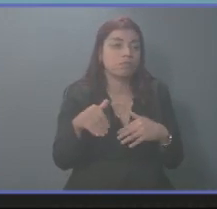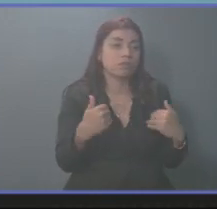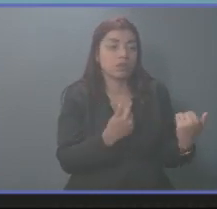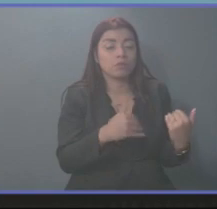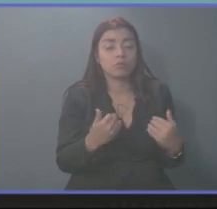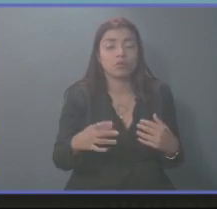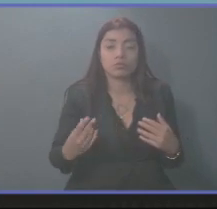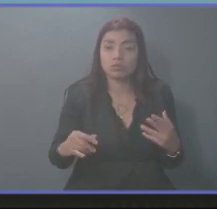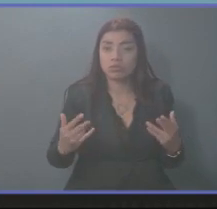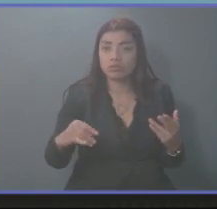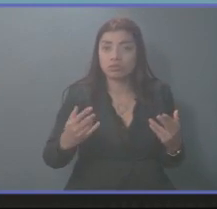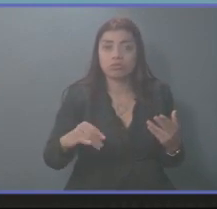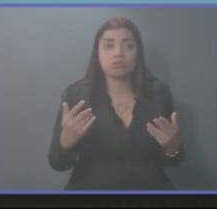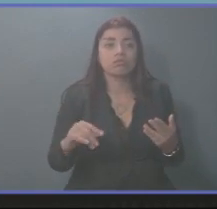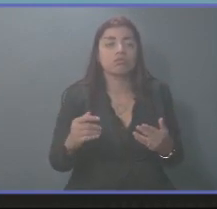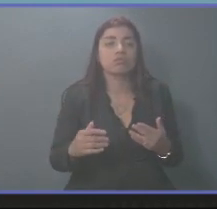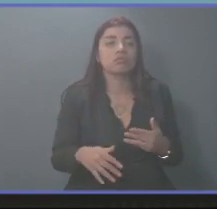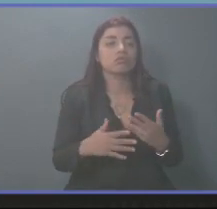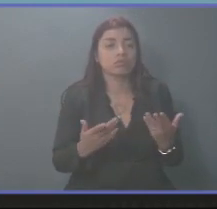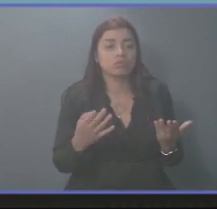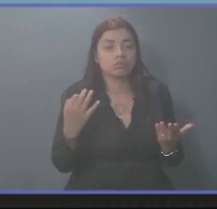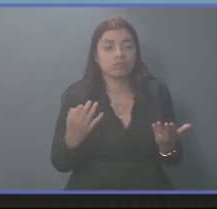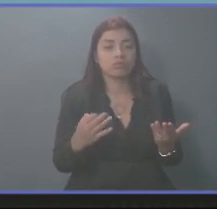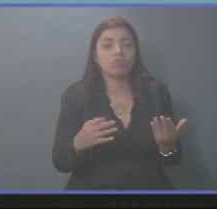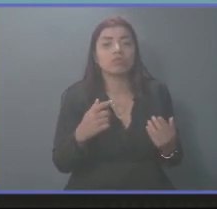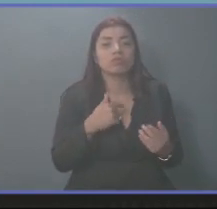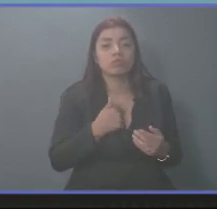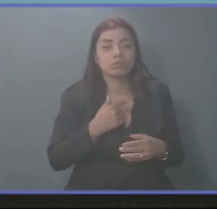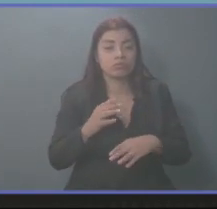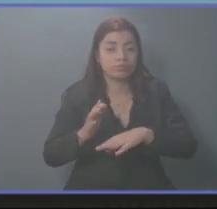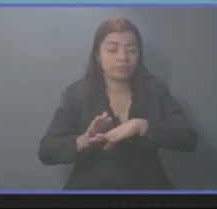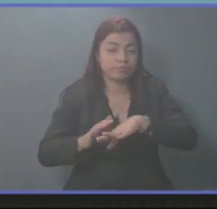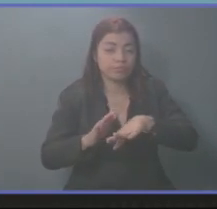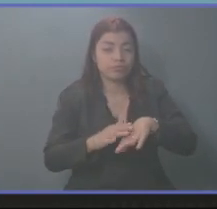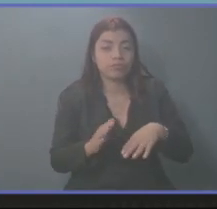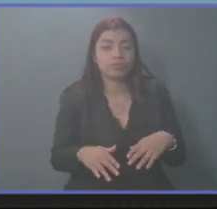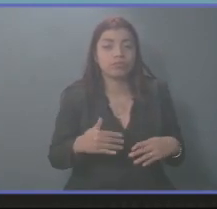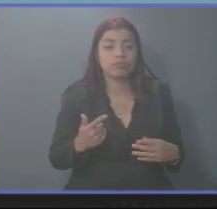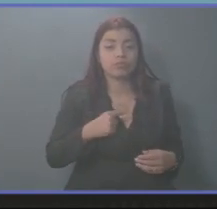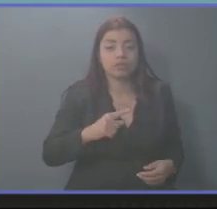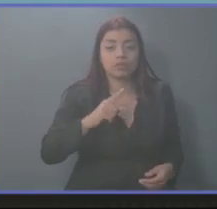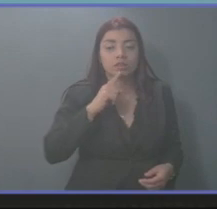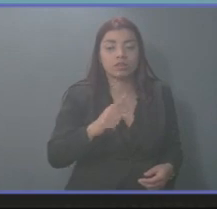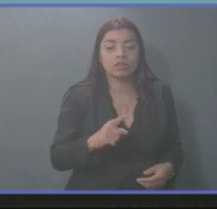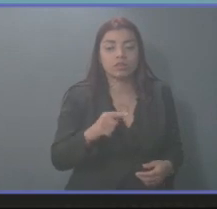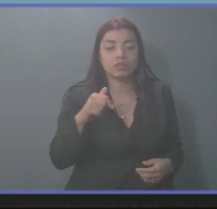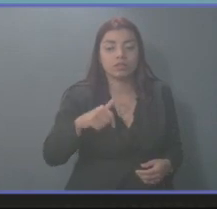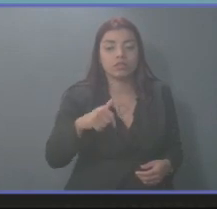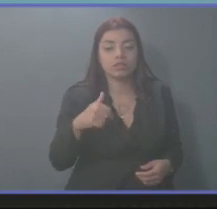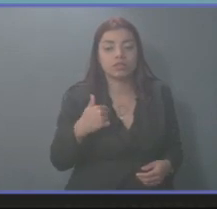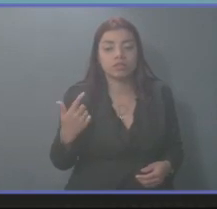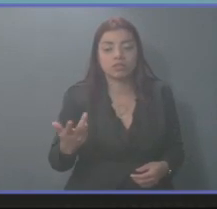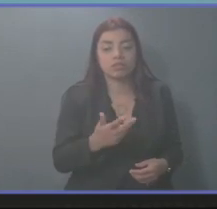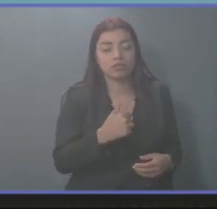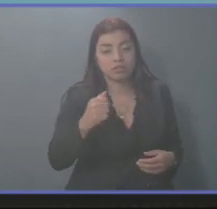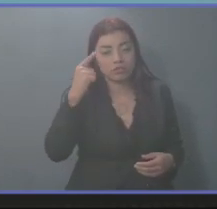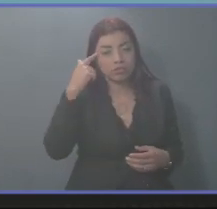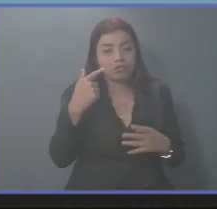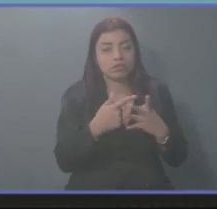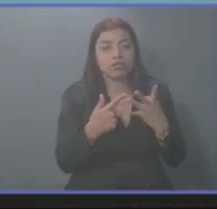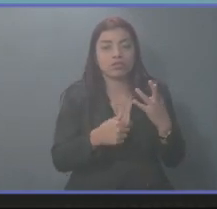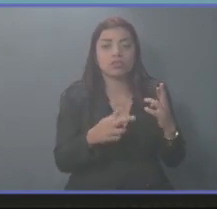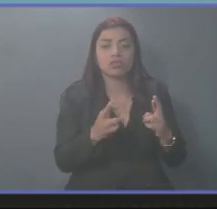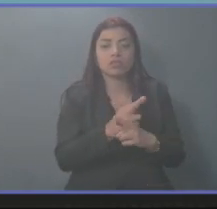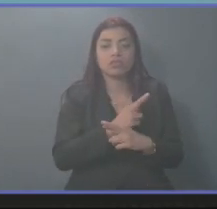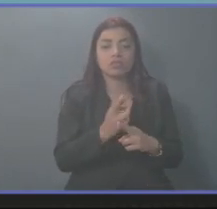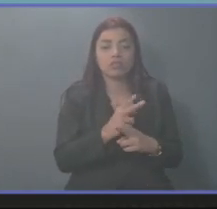se deba tener. Yo hago el llamado a que se sancione lo que hoy hemos reformado, que no